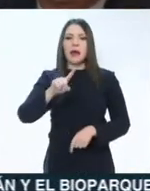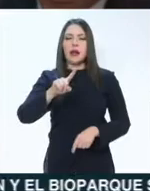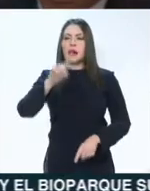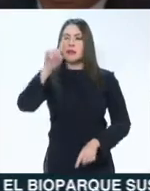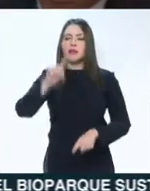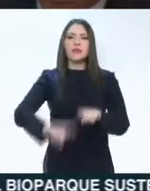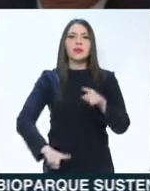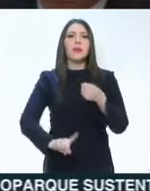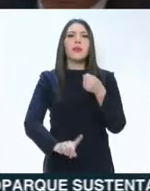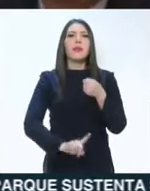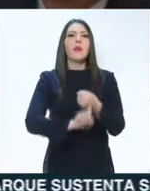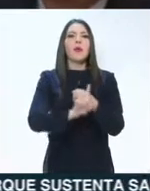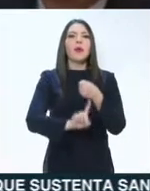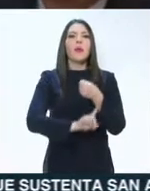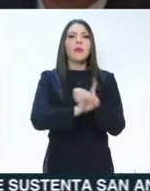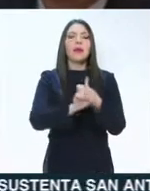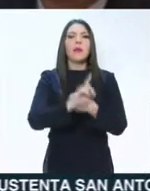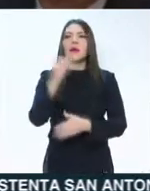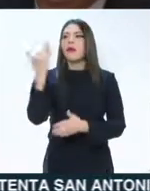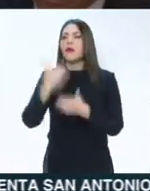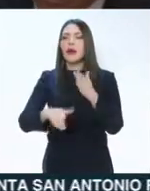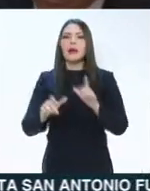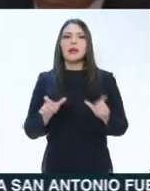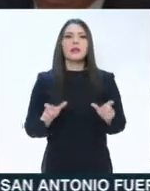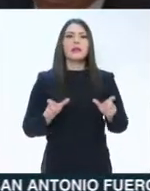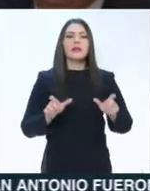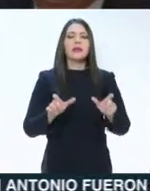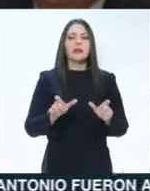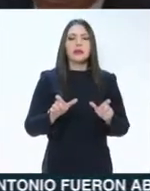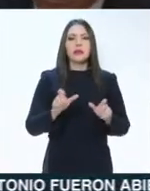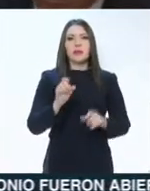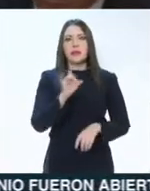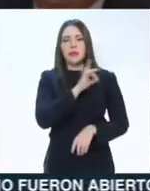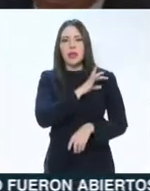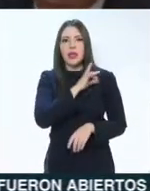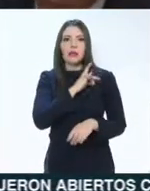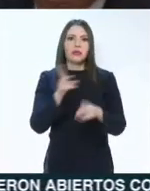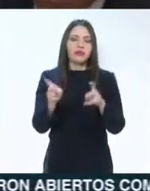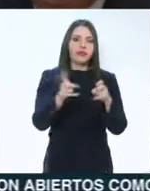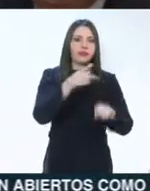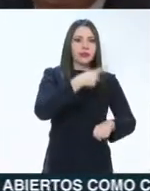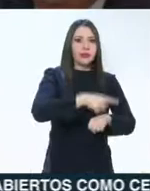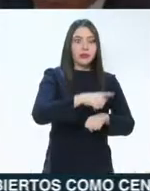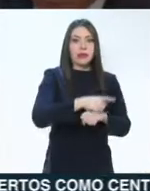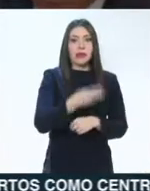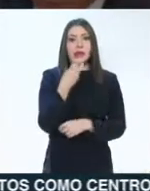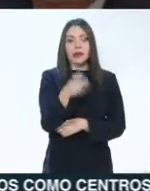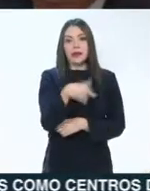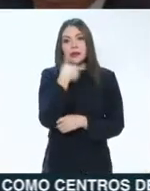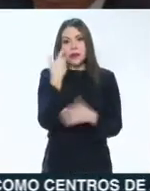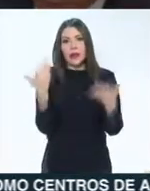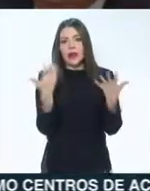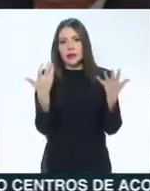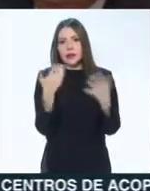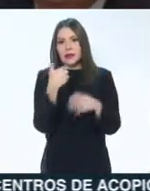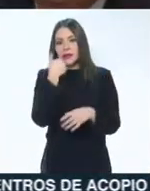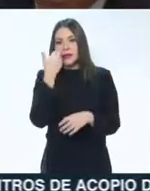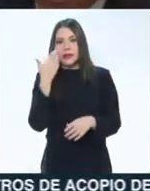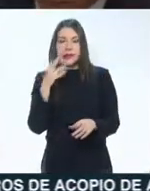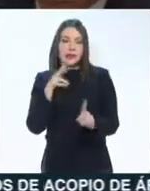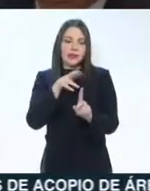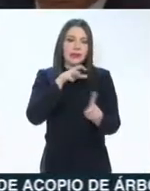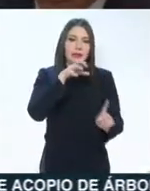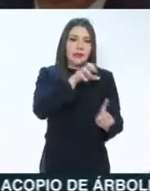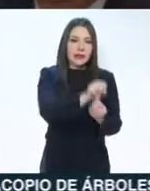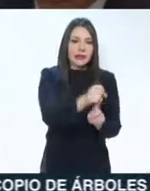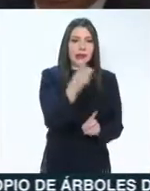inseguridad. Ese es el reto que tenemos. Y sabemos que es un debate entre la ideología,